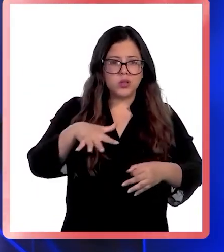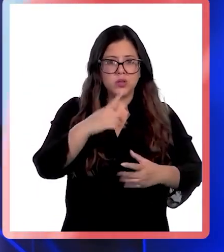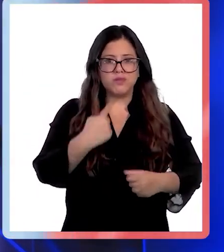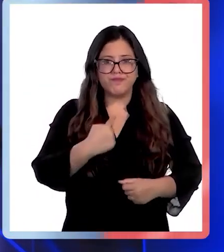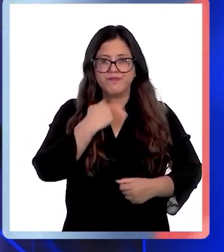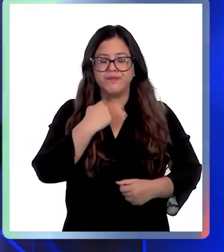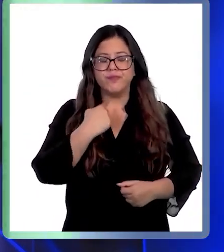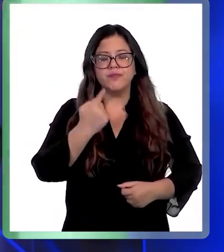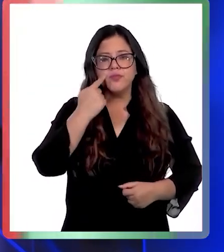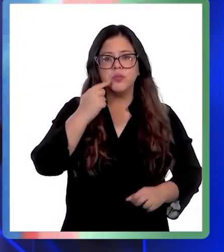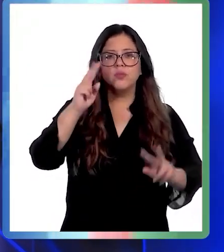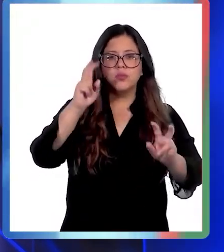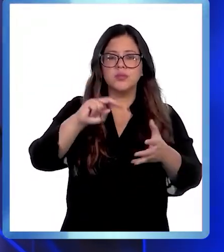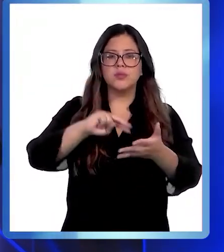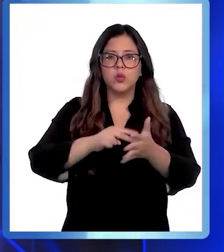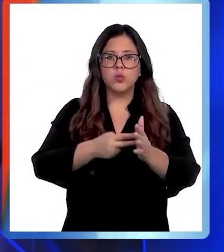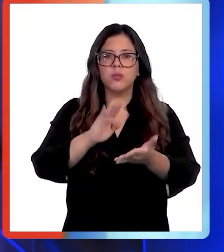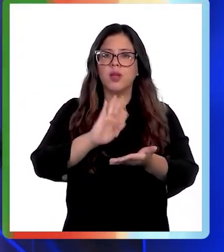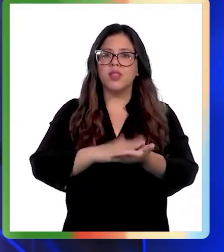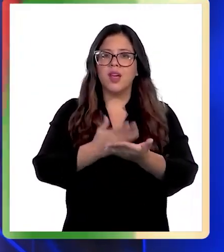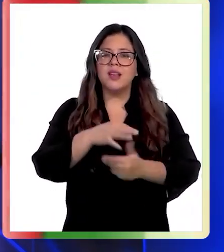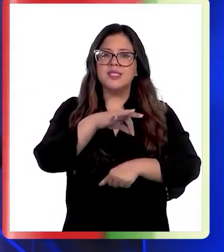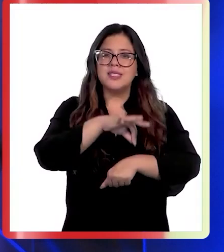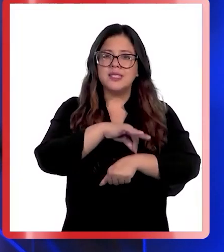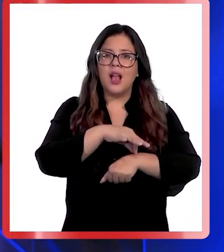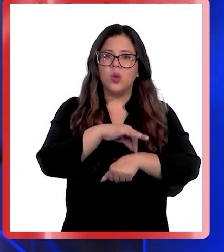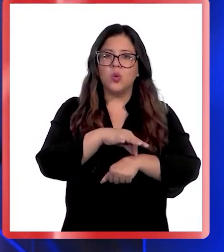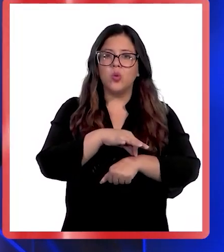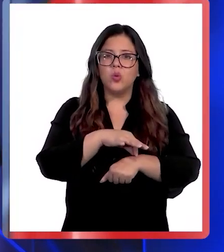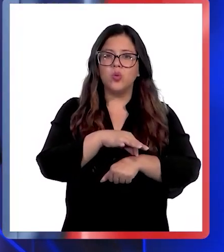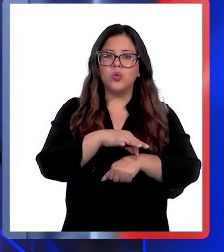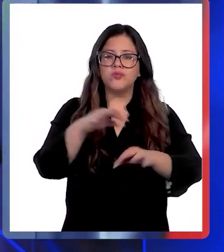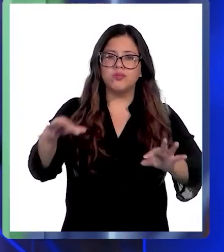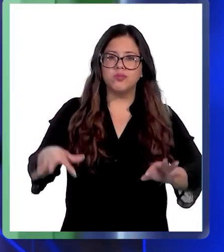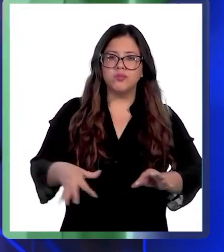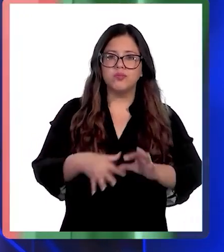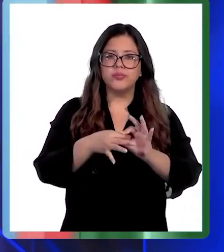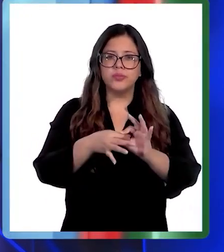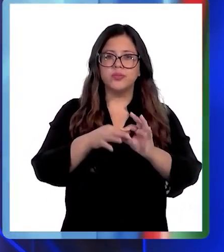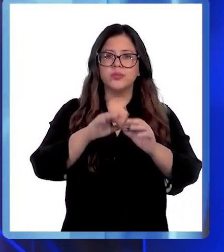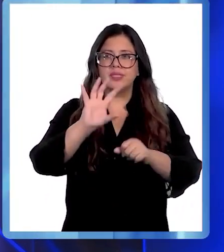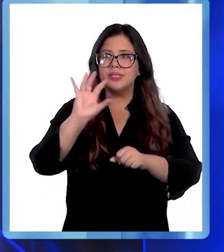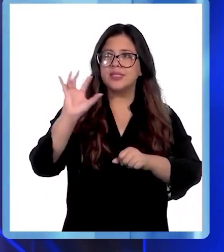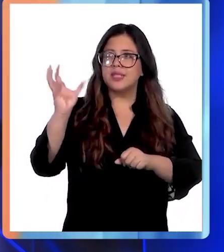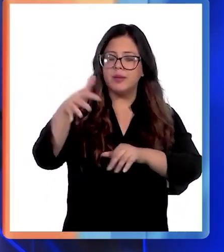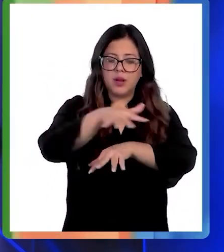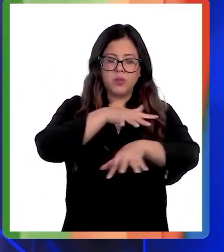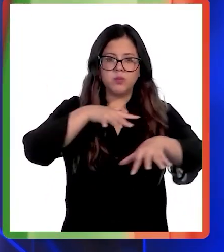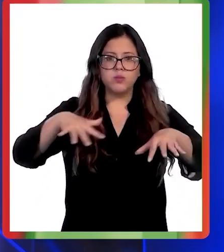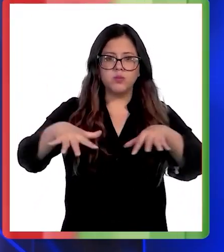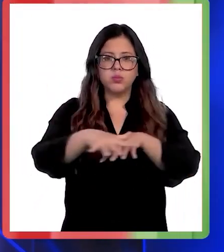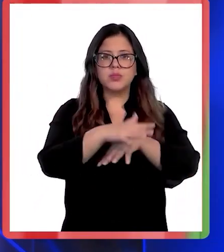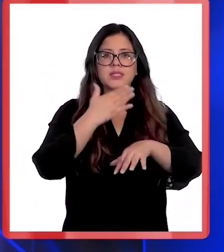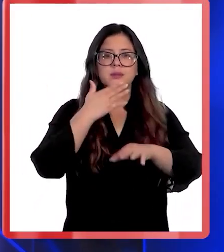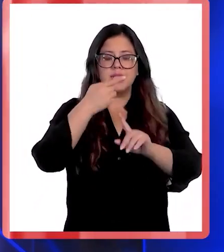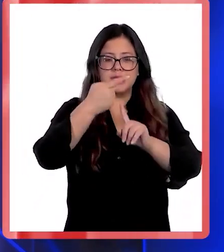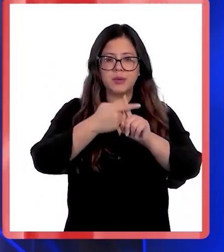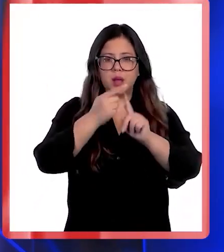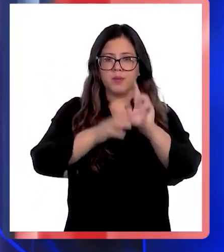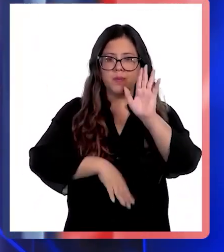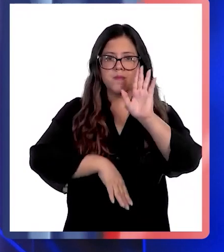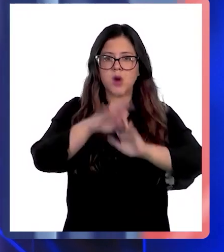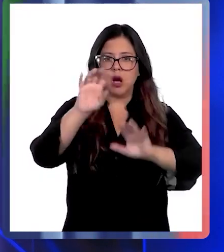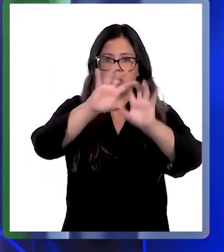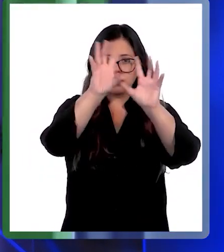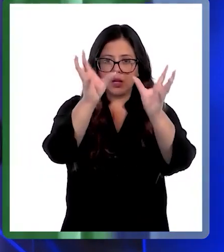Cuando hablamos de los problemas de salud que ya se pueden empezar a asociar al efecto del cambio climático, a esta alza en las temperaturas a